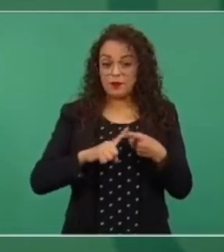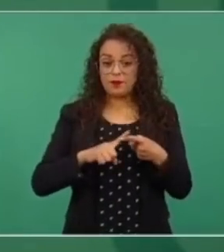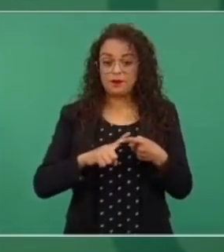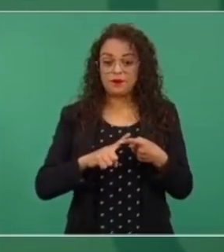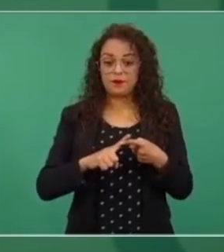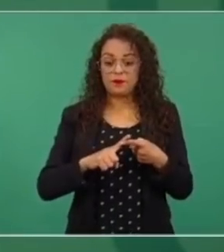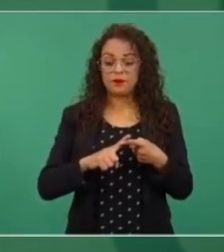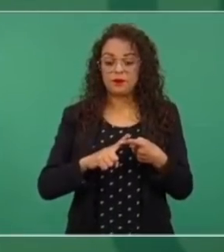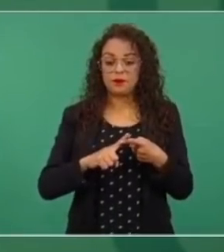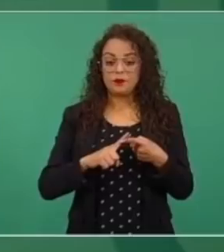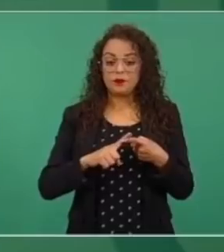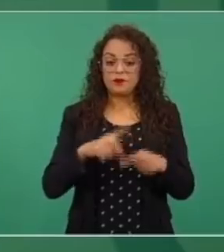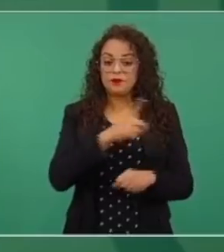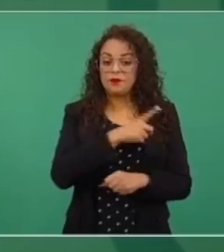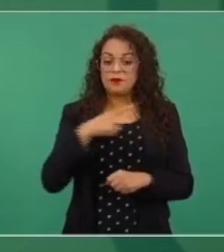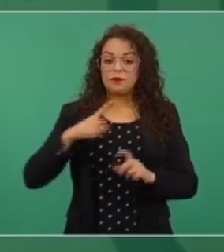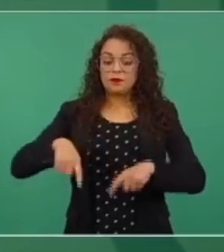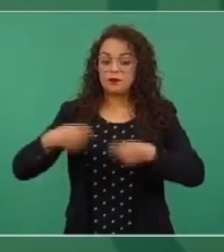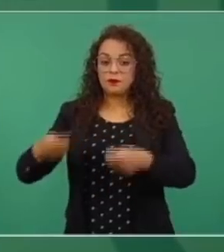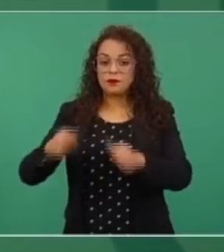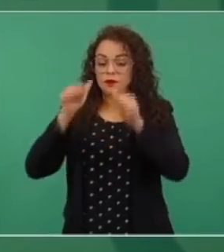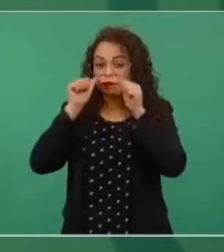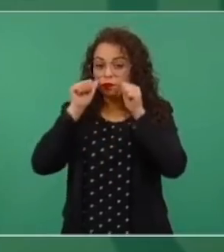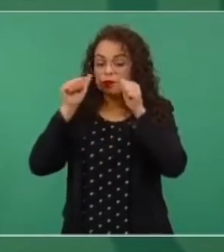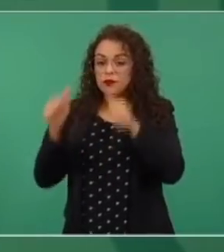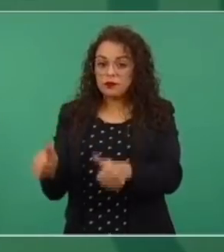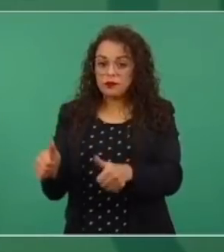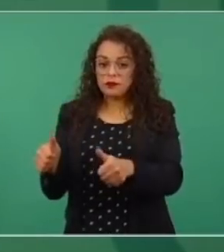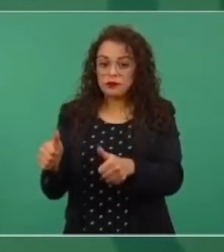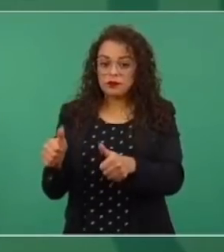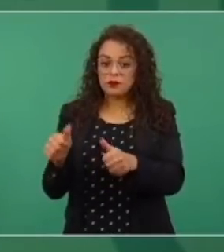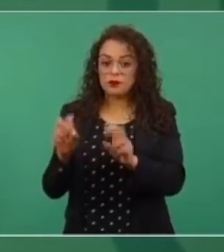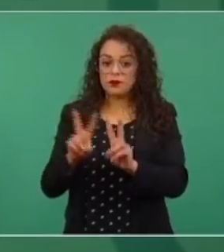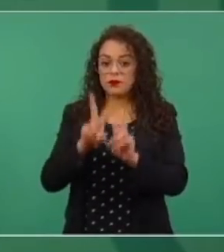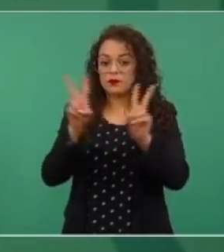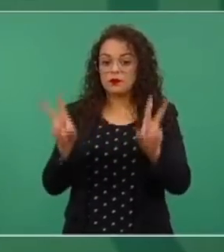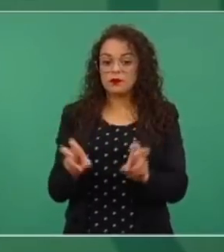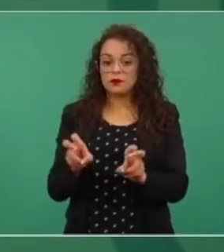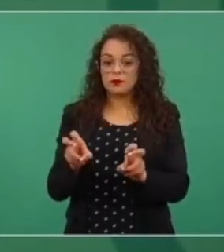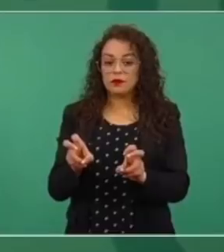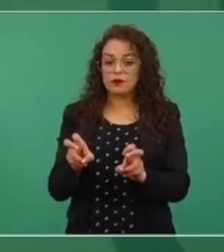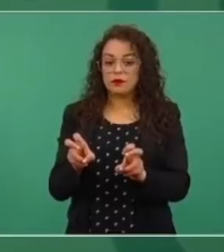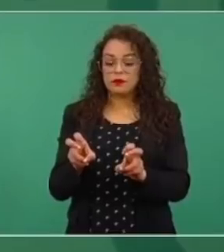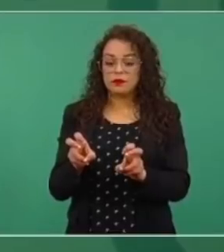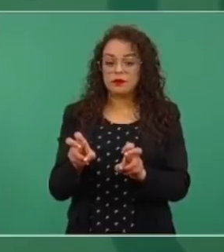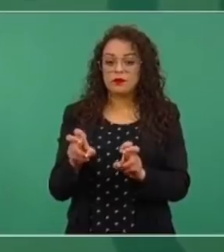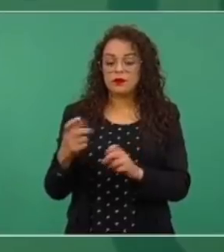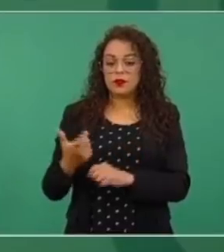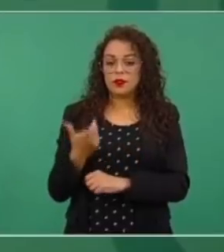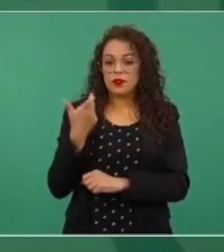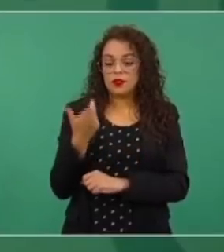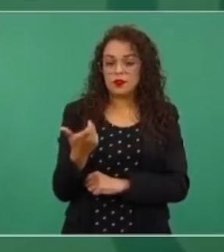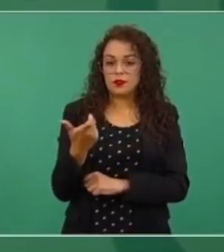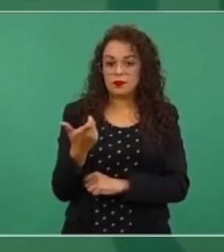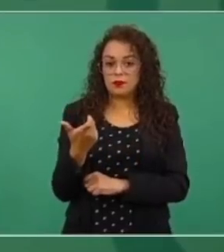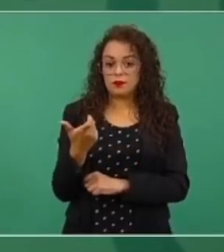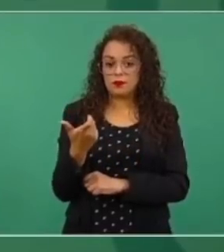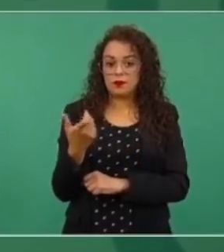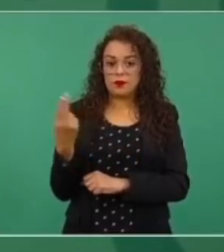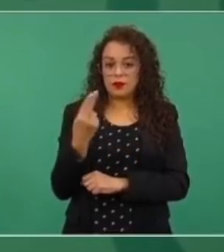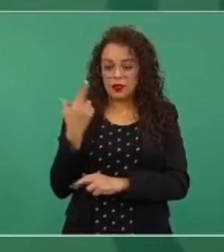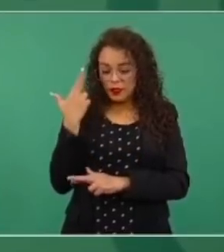que atiendan lo de sus finanzas, que las